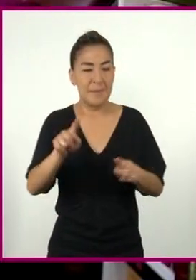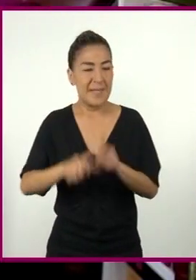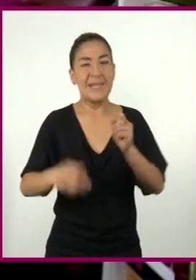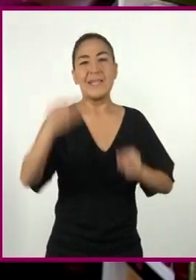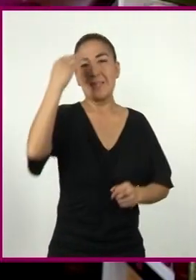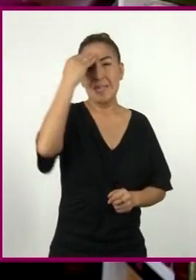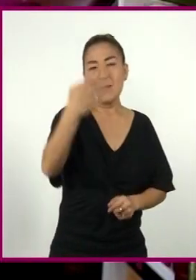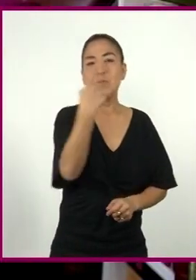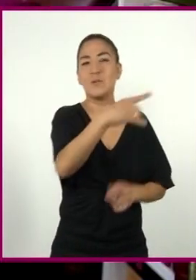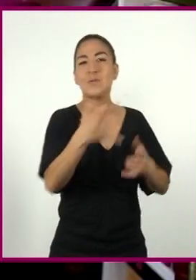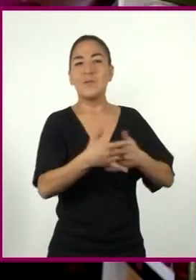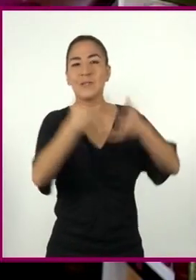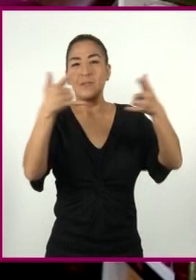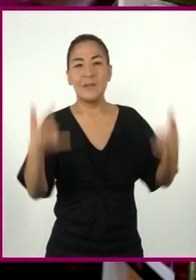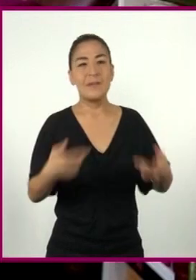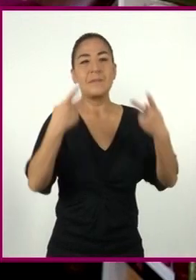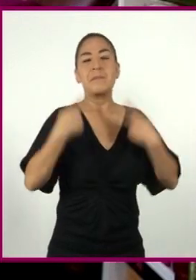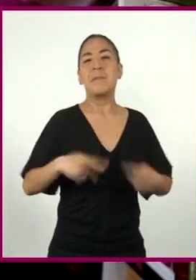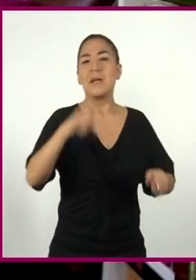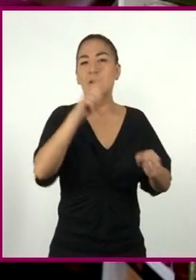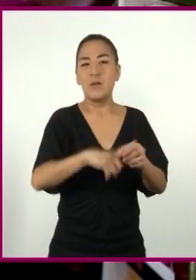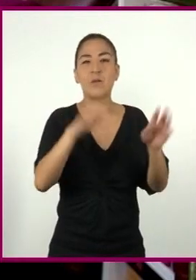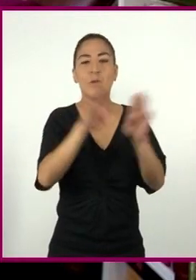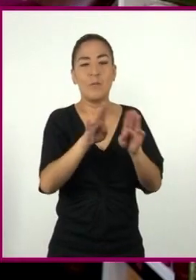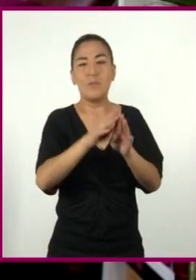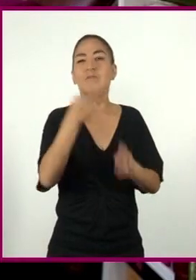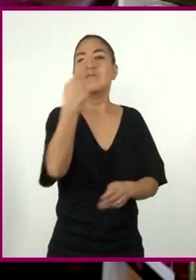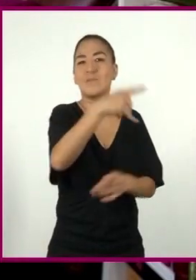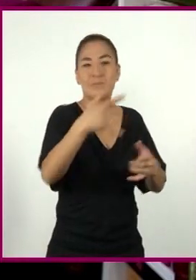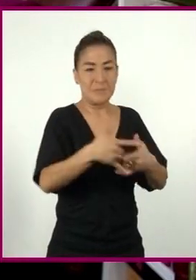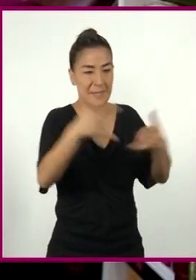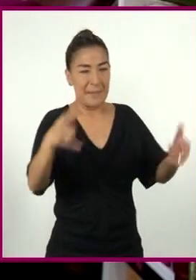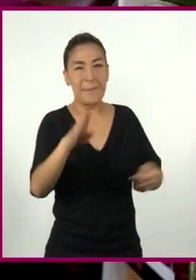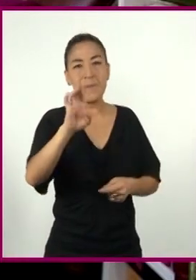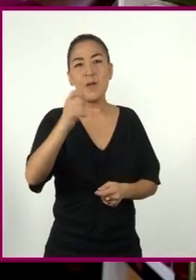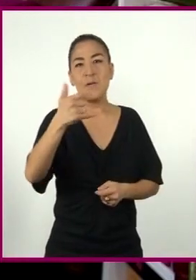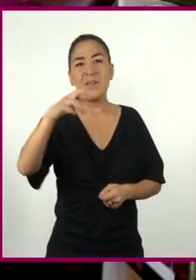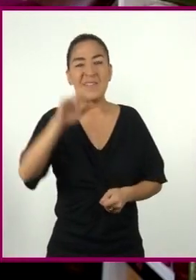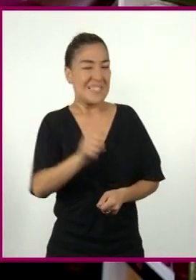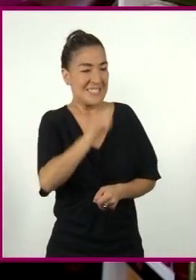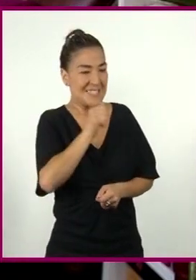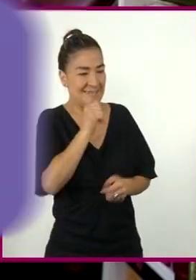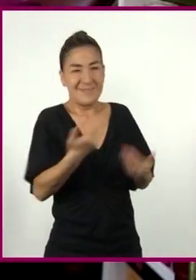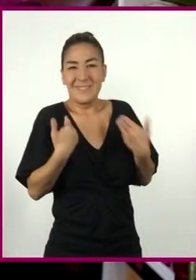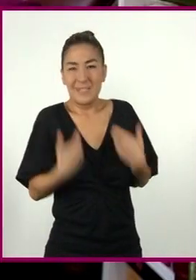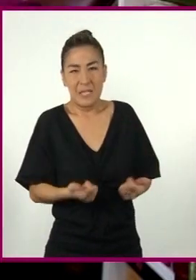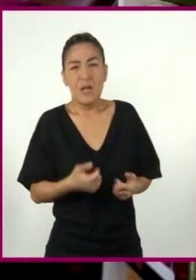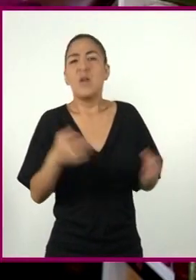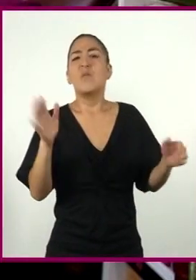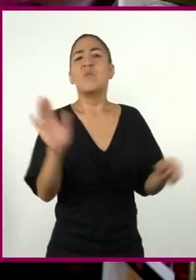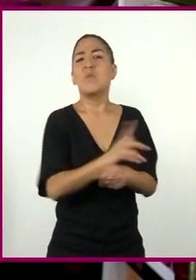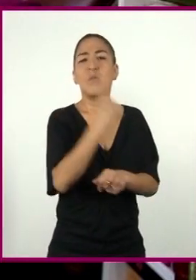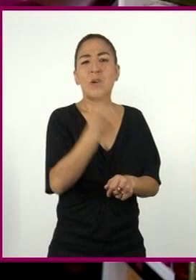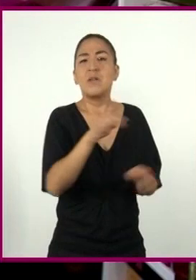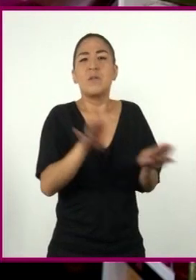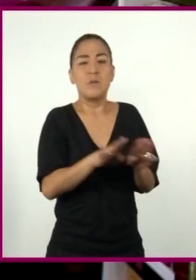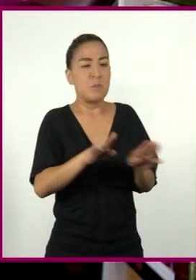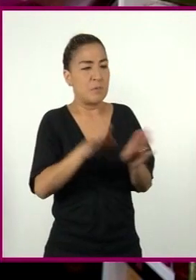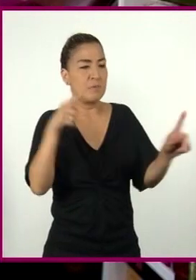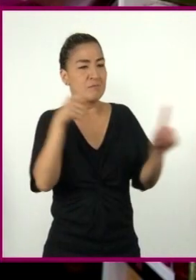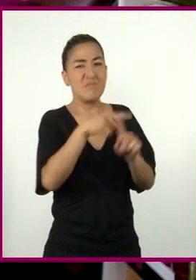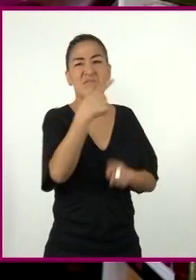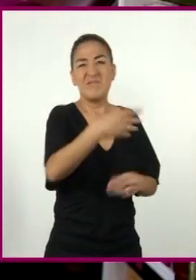datos de la historia del personaje biografiado que no podemos entender. ¿Por qué actuó de determinada manera y no de